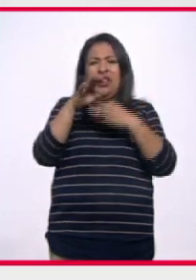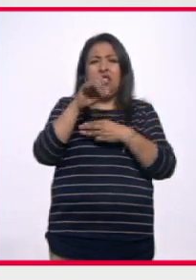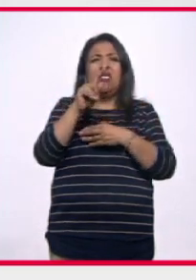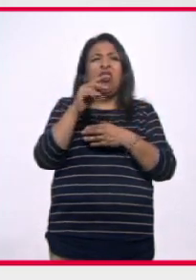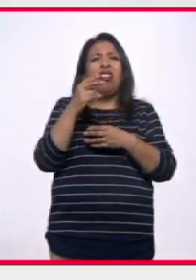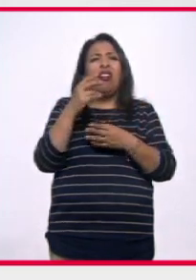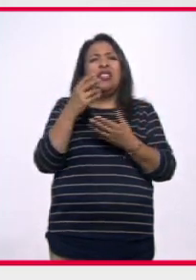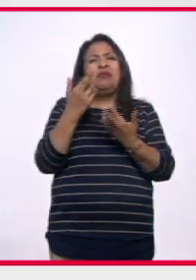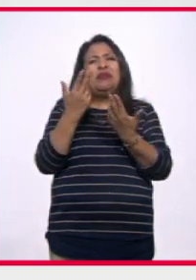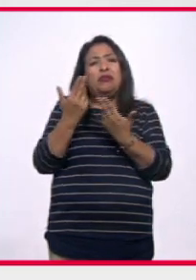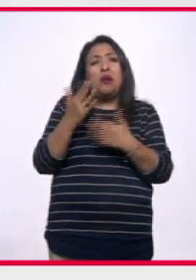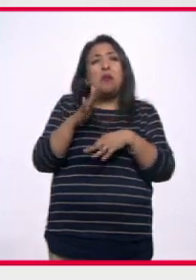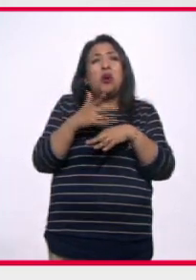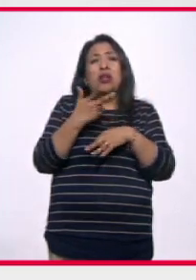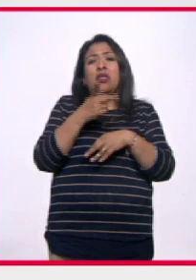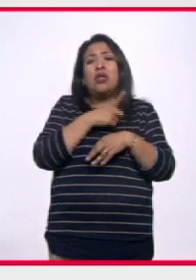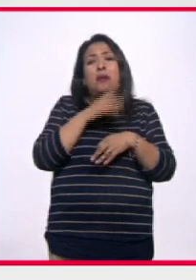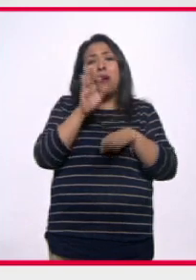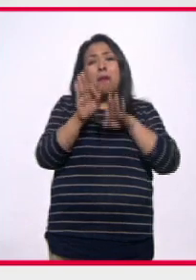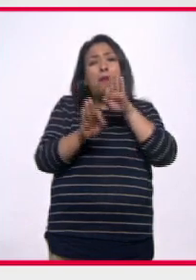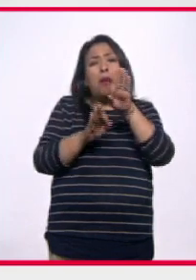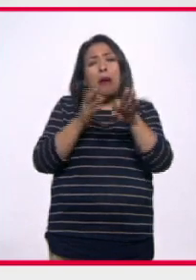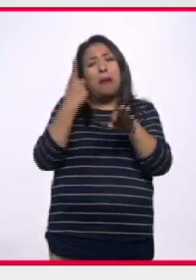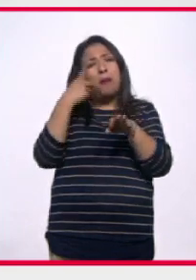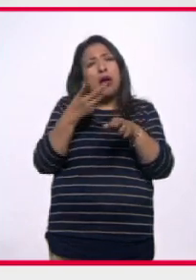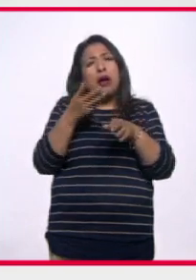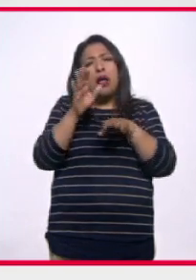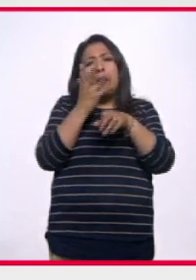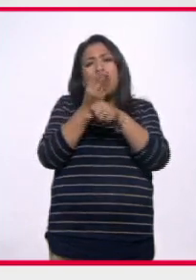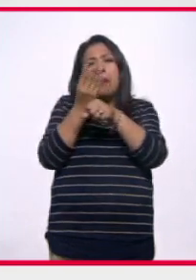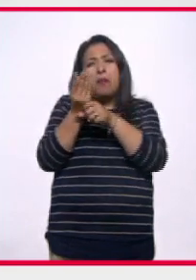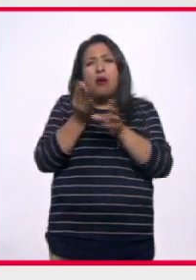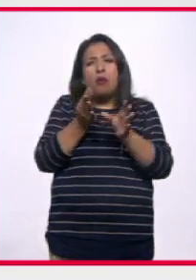sufrido daños por lo que se someterá a un proceso de restauración